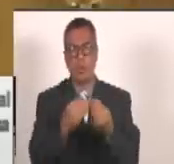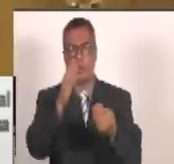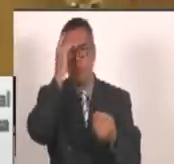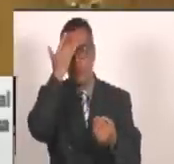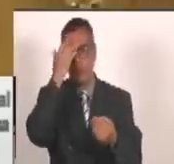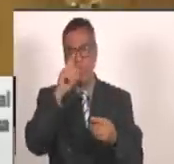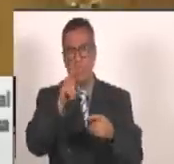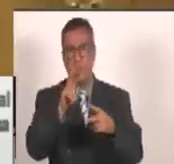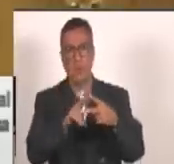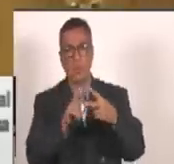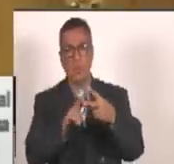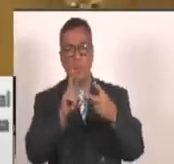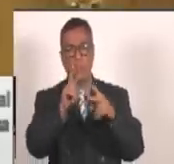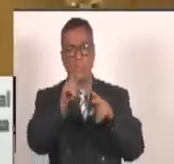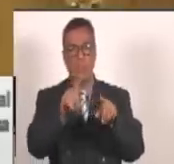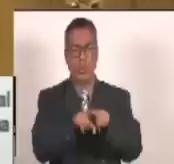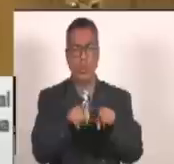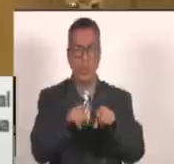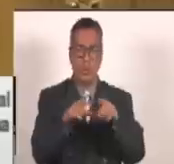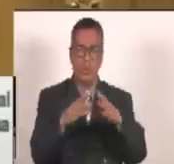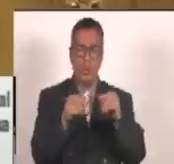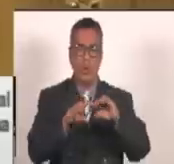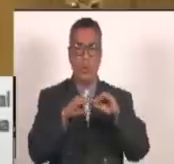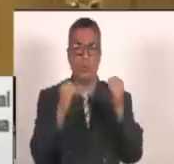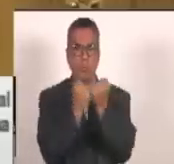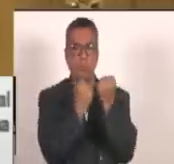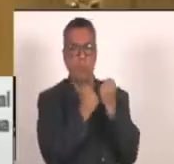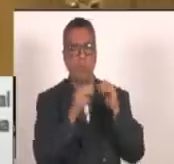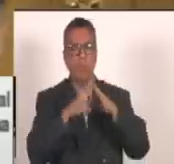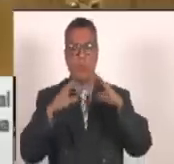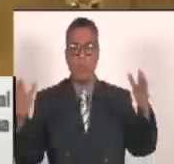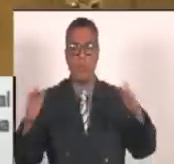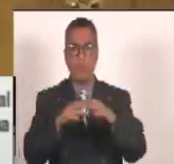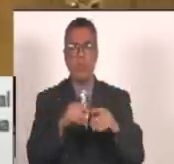Están compitiendo cuál es el país más poblado del mundo. Y una empresa